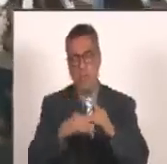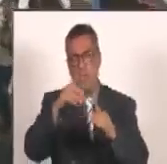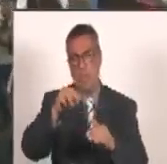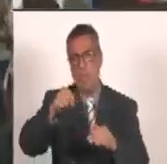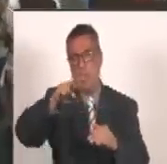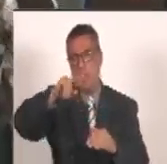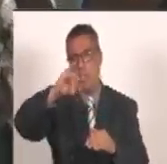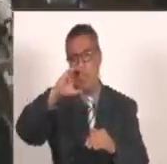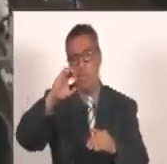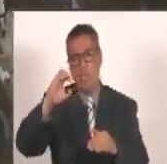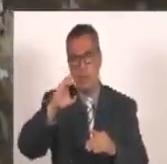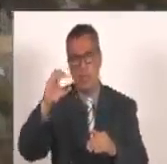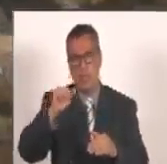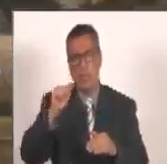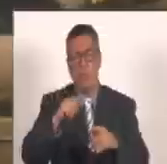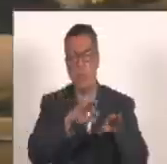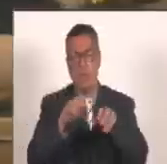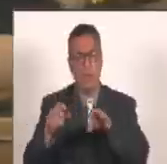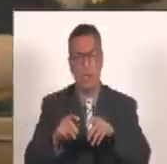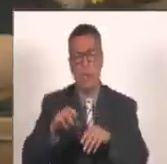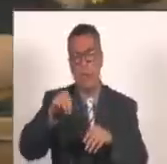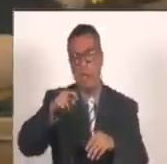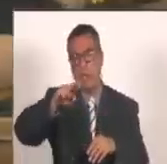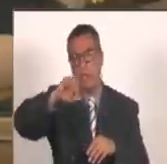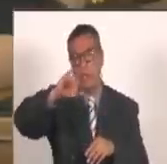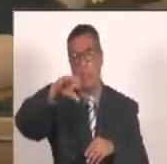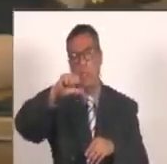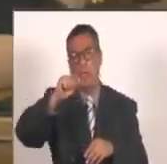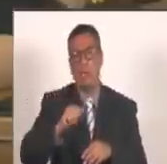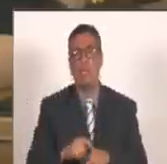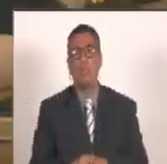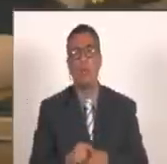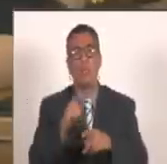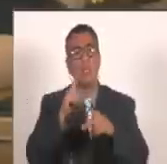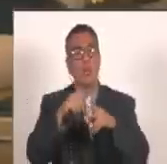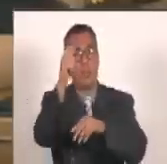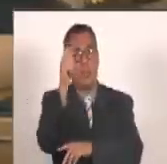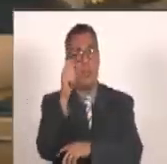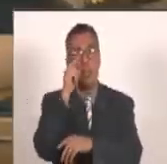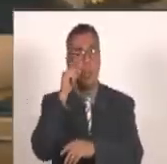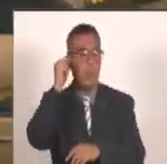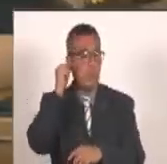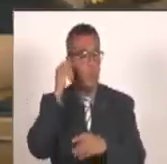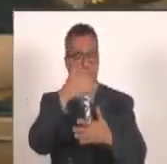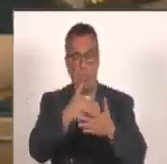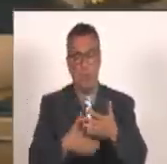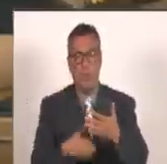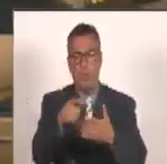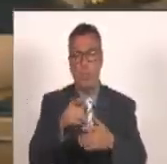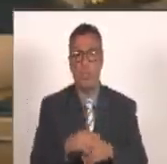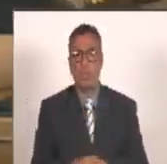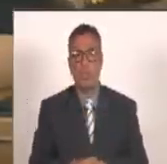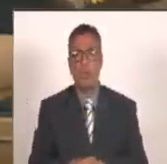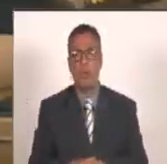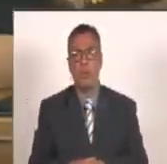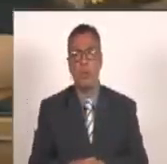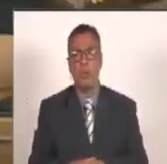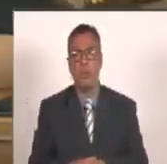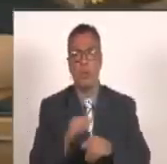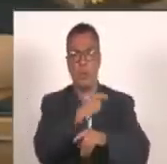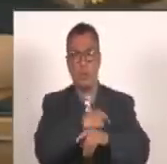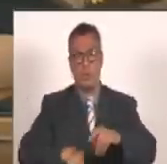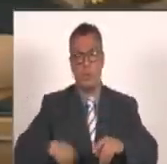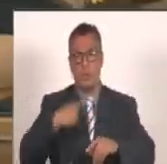diputada América Pérez, la secretaria María Alejandra Hernández Aldana, las diputadas y los diputados indicados en lista anexa.